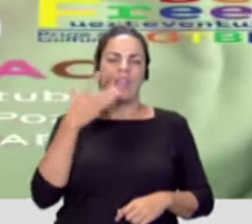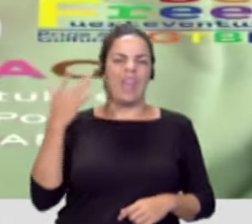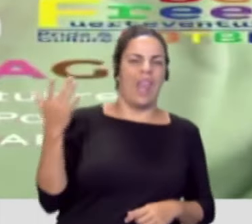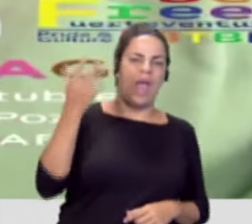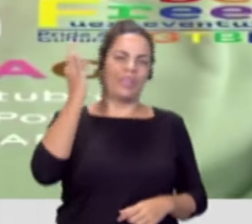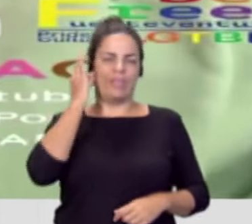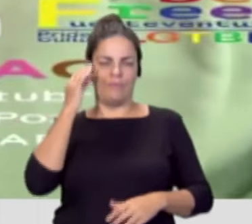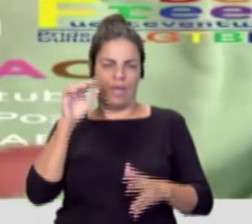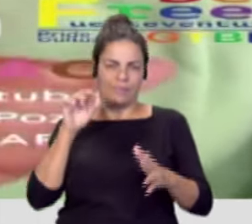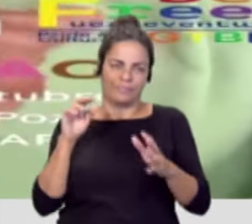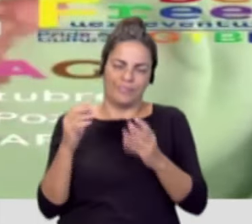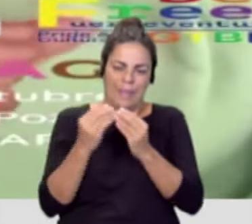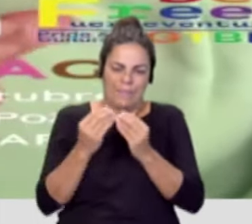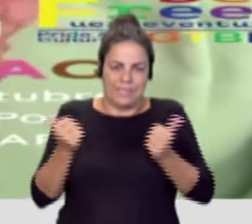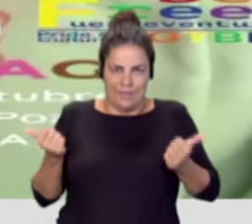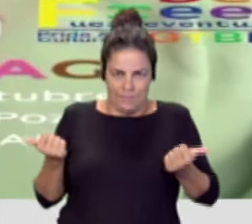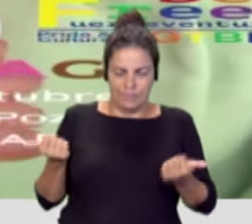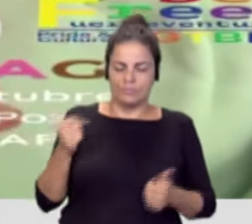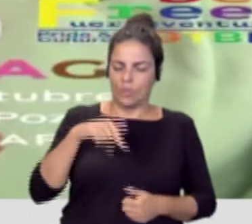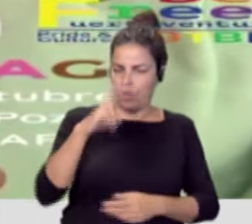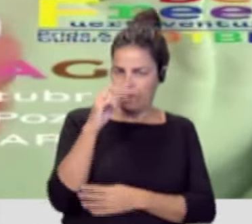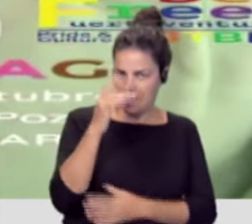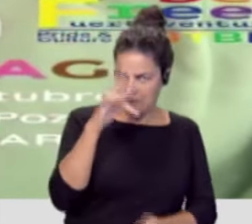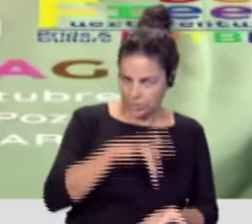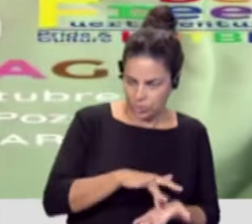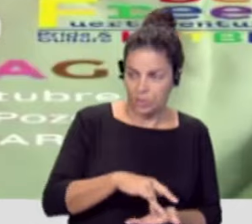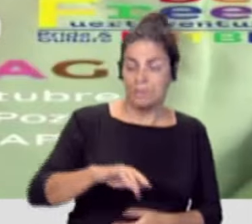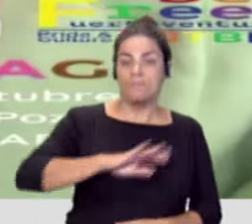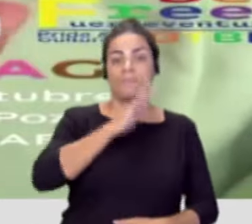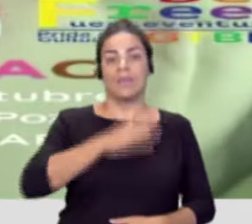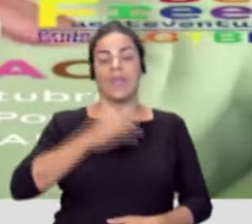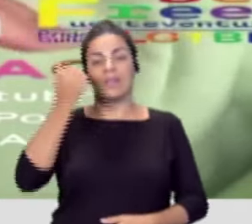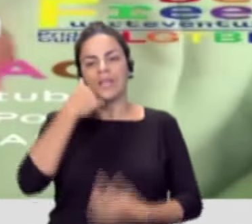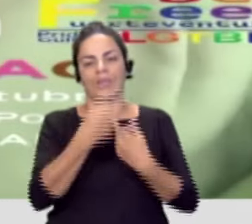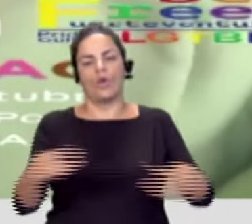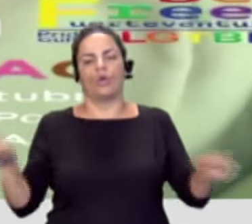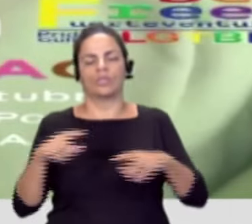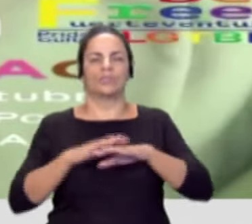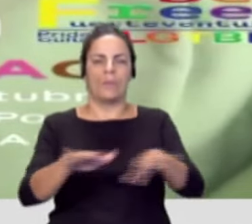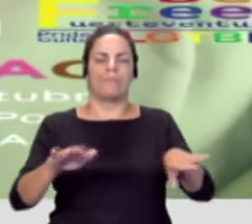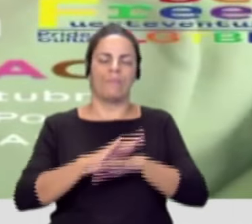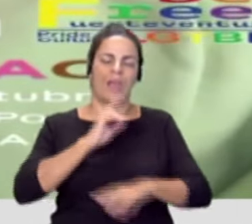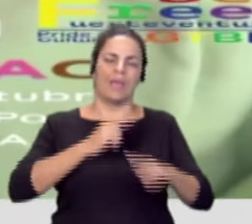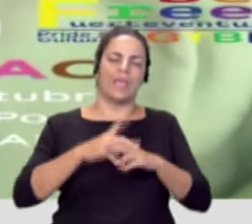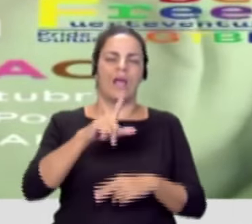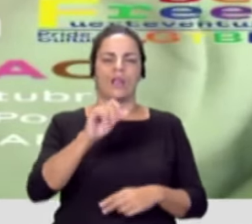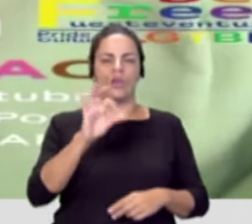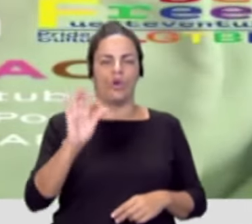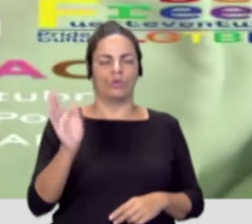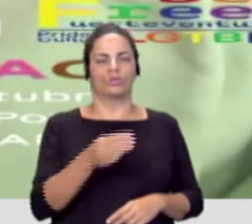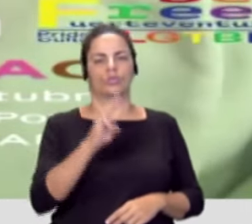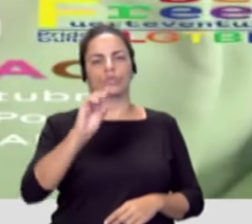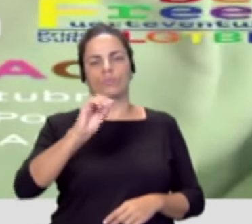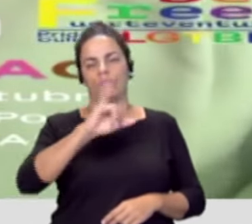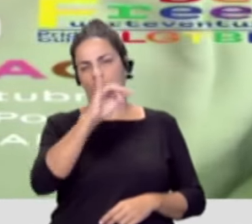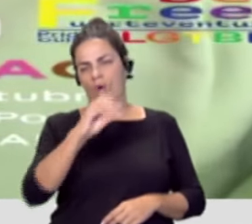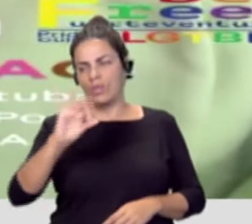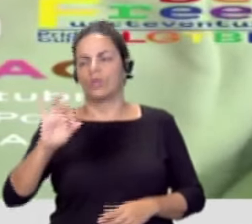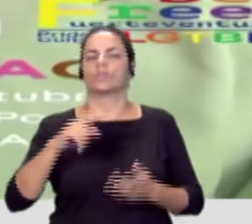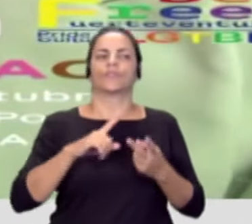Esto es lo de hoy viernes. Mañana sábado concierto en la Playa de los Pozos con Sofía Cole,